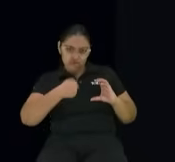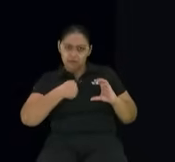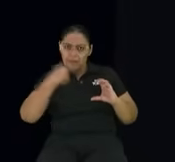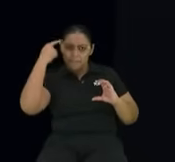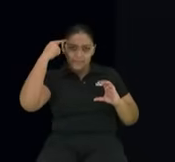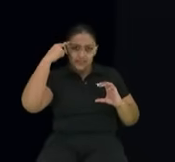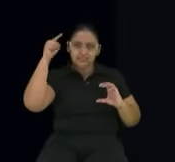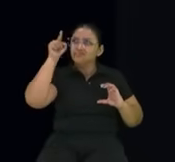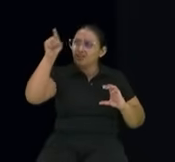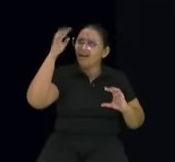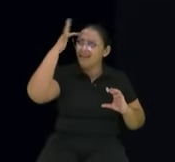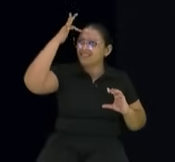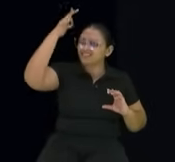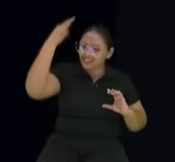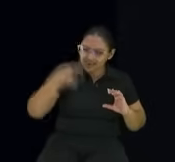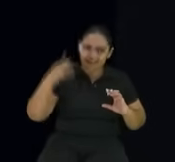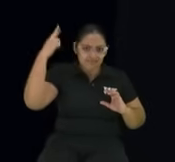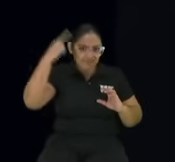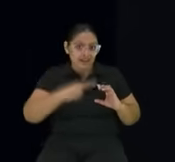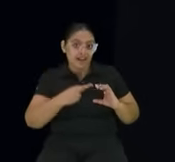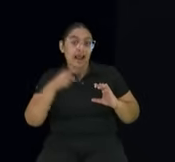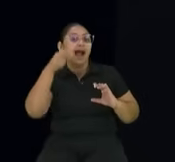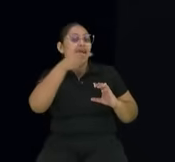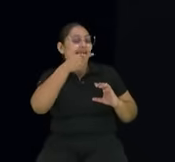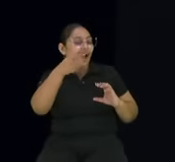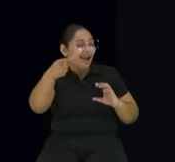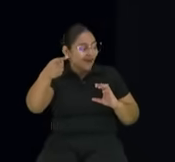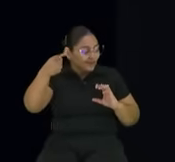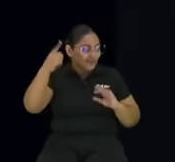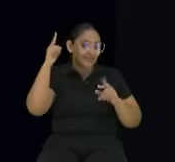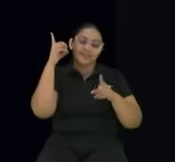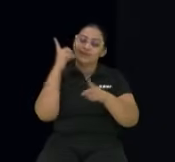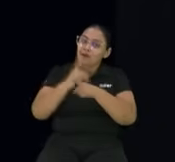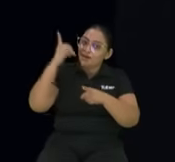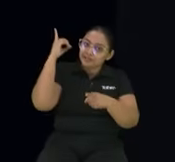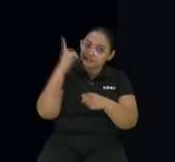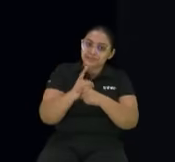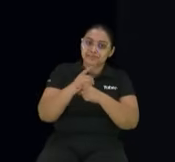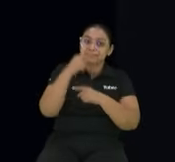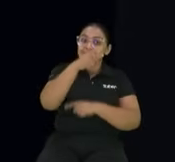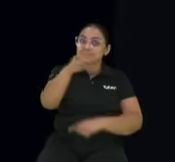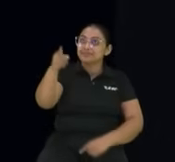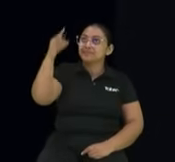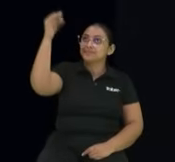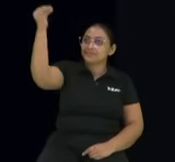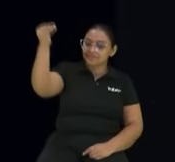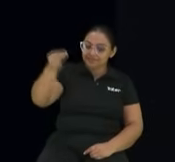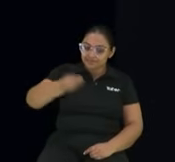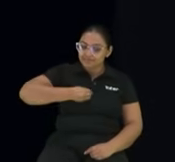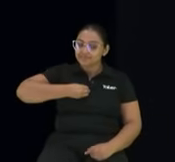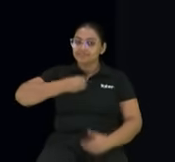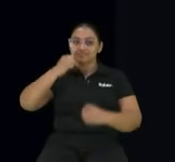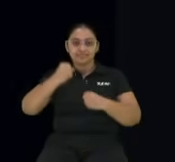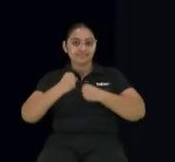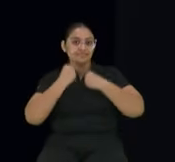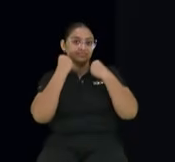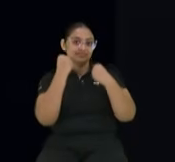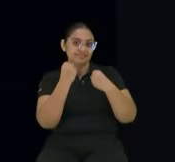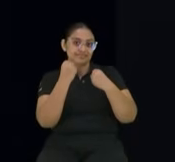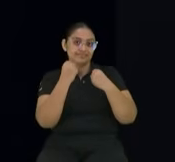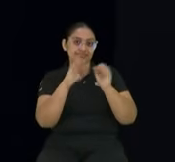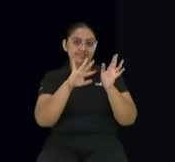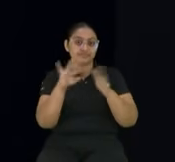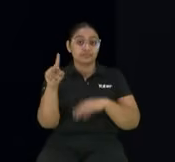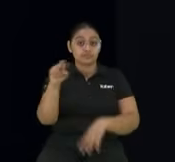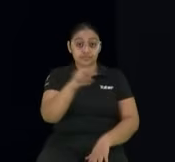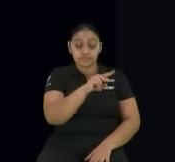he creído usted va por buen camino usted ha sido fortalecido amigos y hermanos cuando